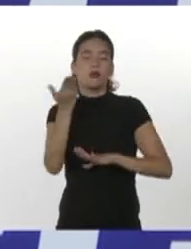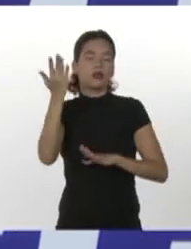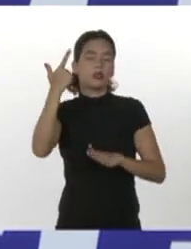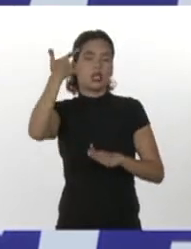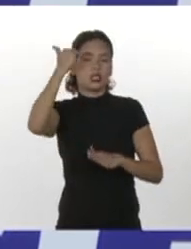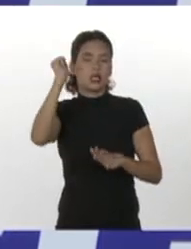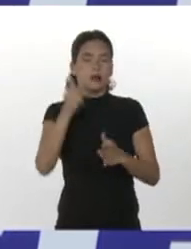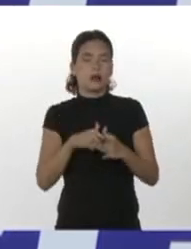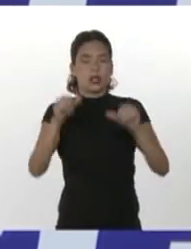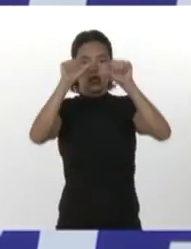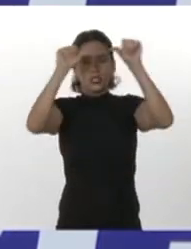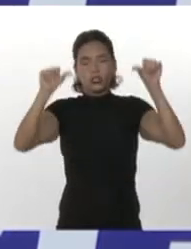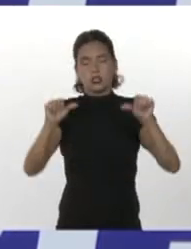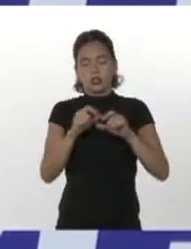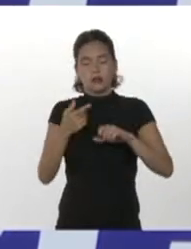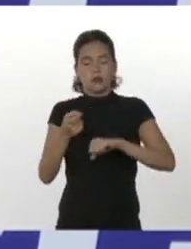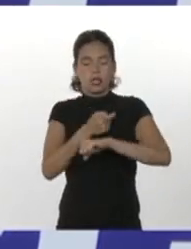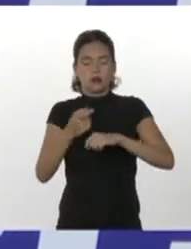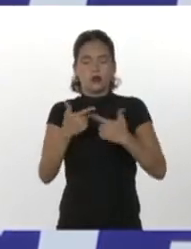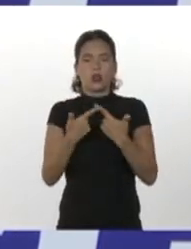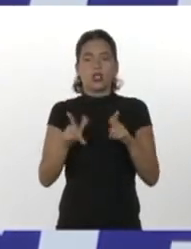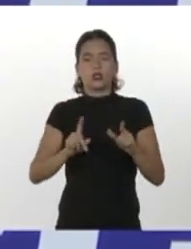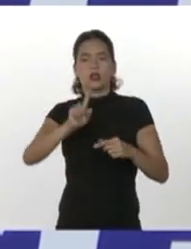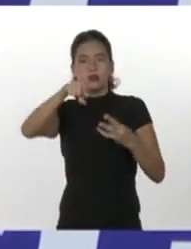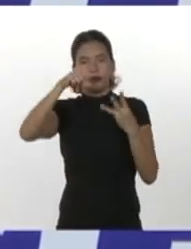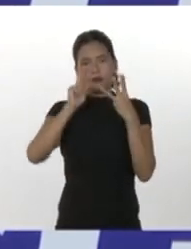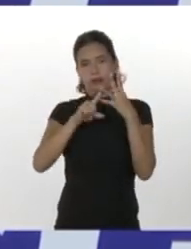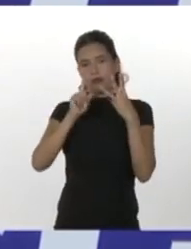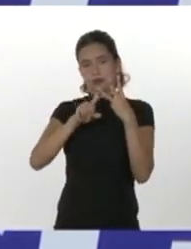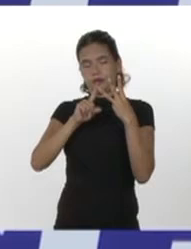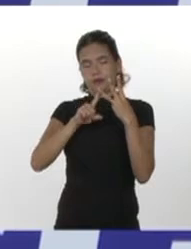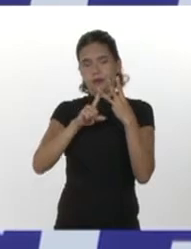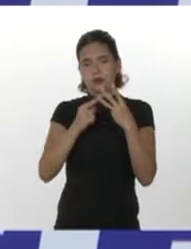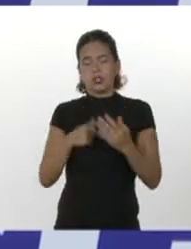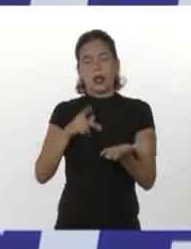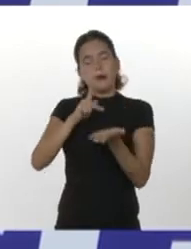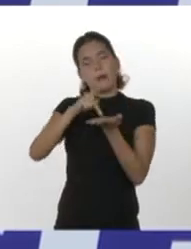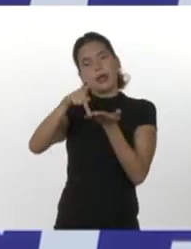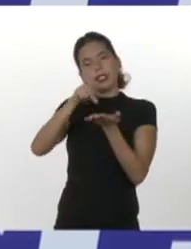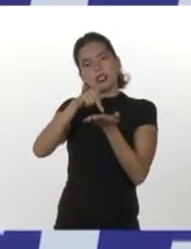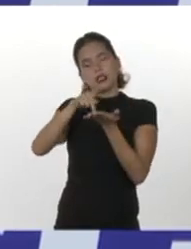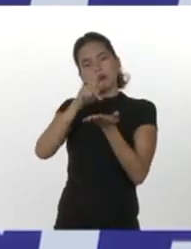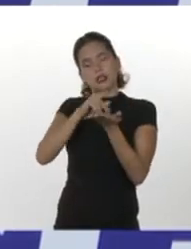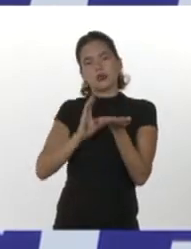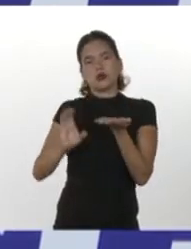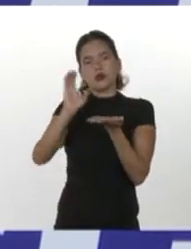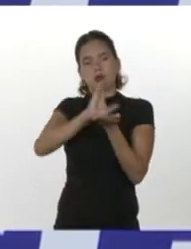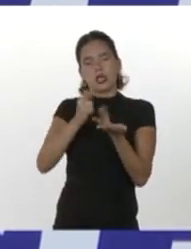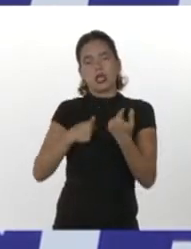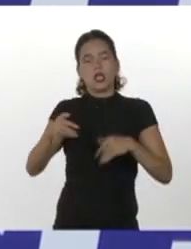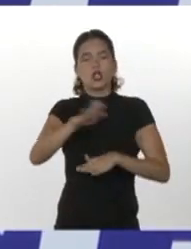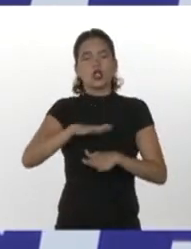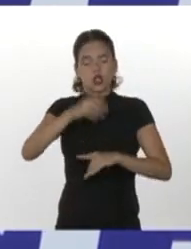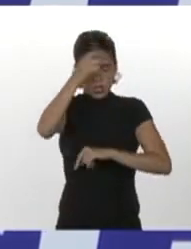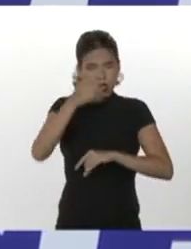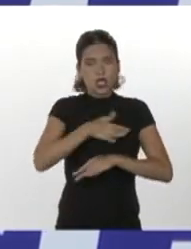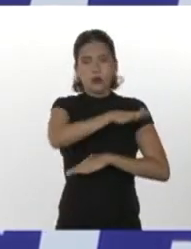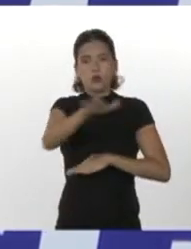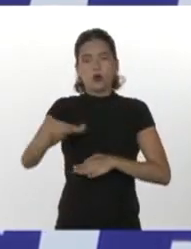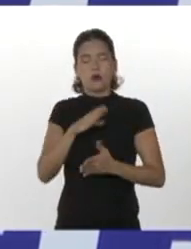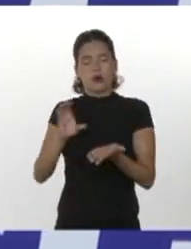importantes del sistema democrático. Otro componente es la participación ciudadana, donde el pueblo,